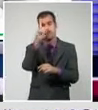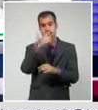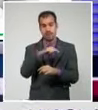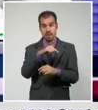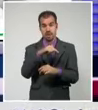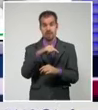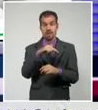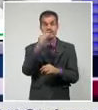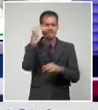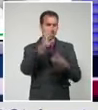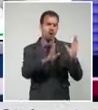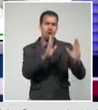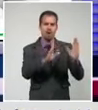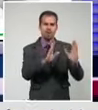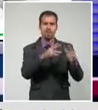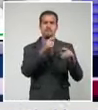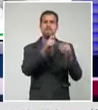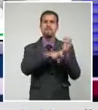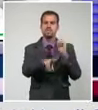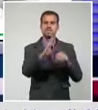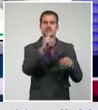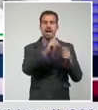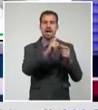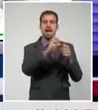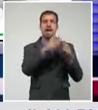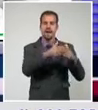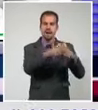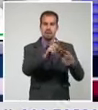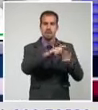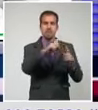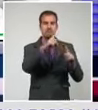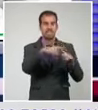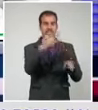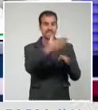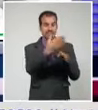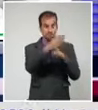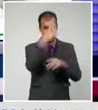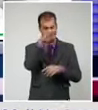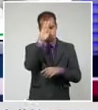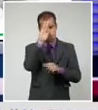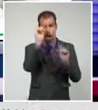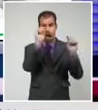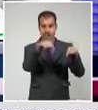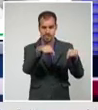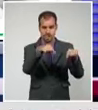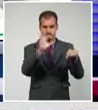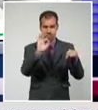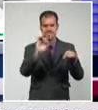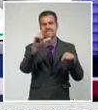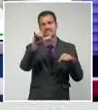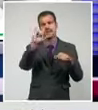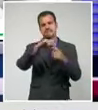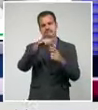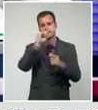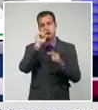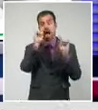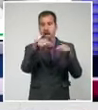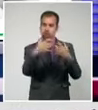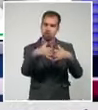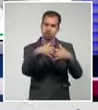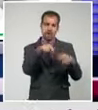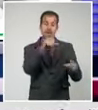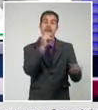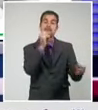de Granma, de Guantánamo, Santiago de Cuba, desde el Centro de Ingeniería Genética y Biotecnología para comenzar